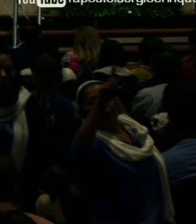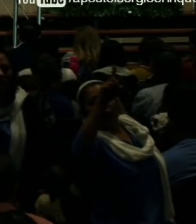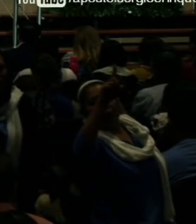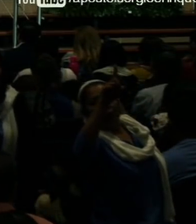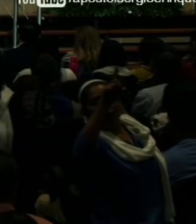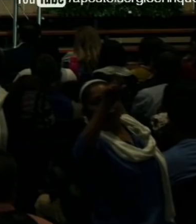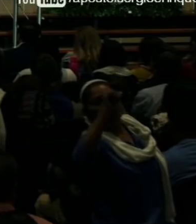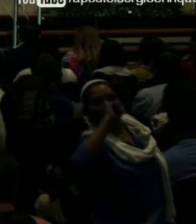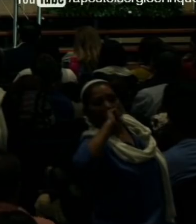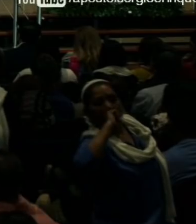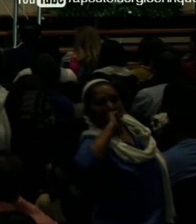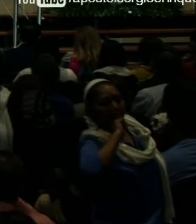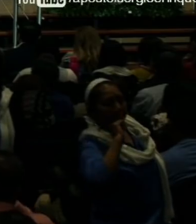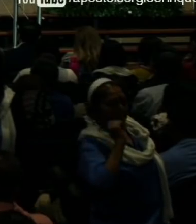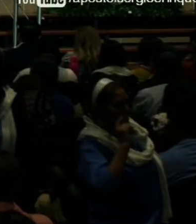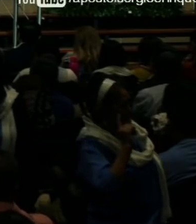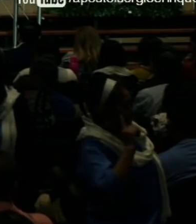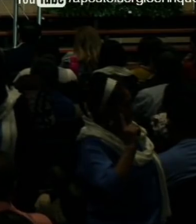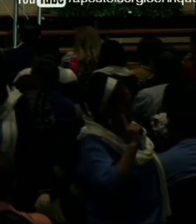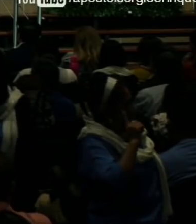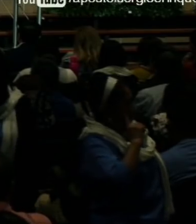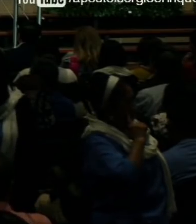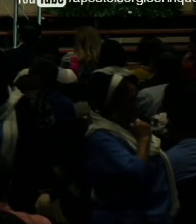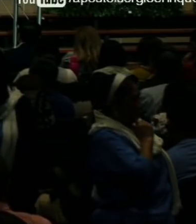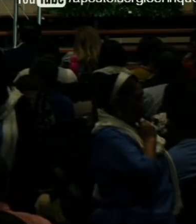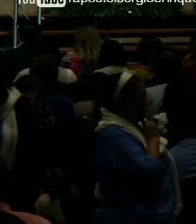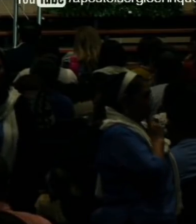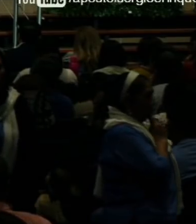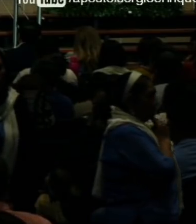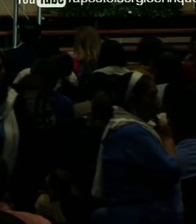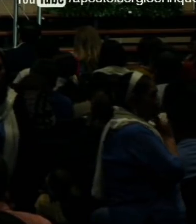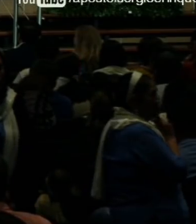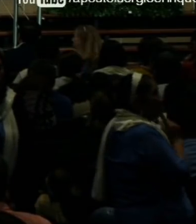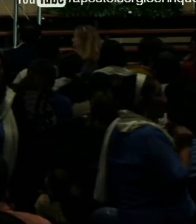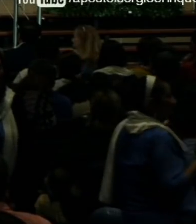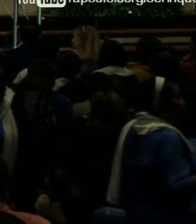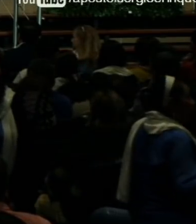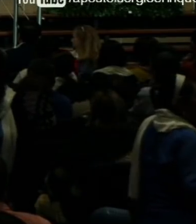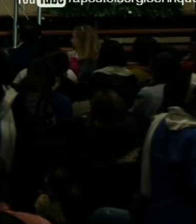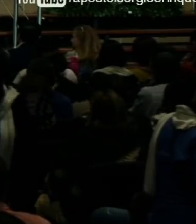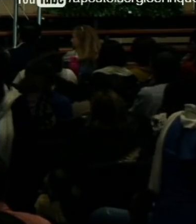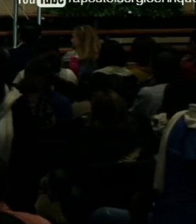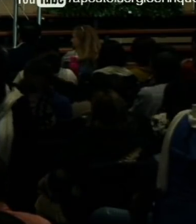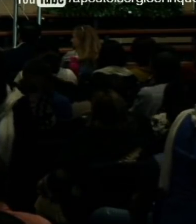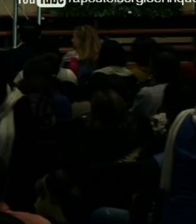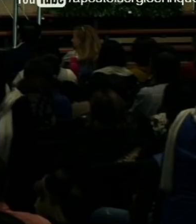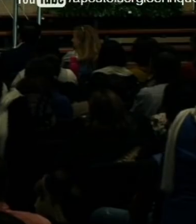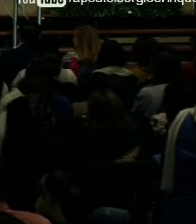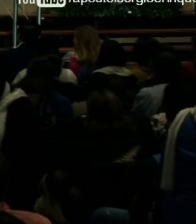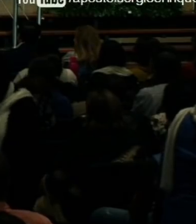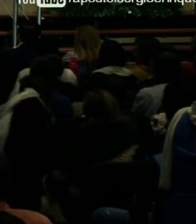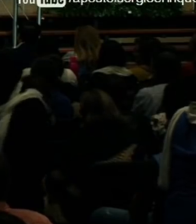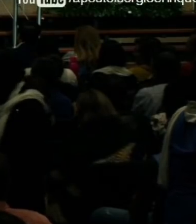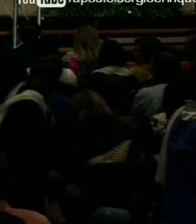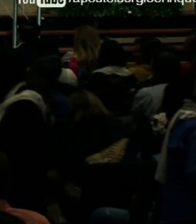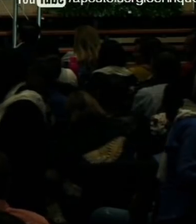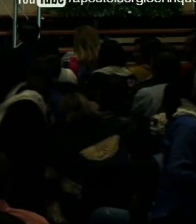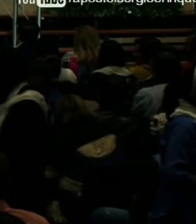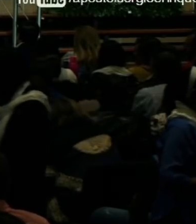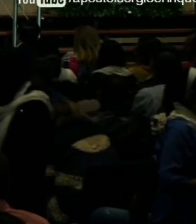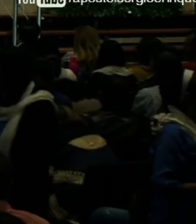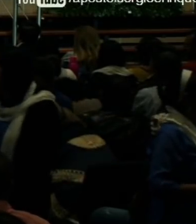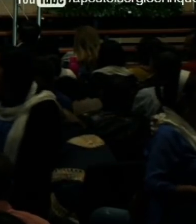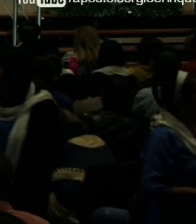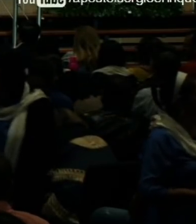Sergio me mandó a hacer un mandado a Estados Unidos hace 23 años y hasta ahorita regreso. Perdón, me tardé